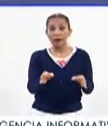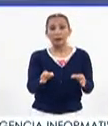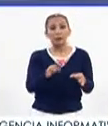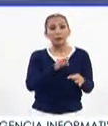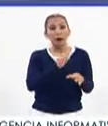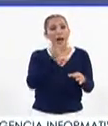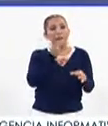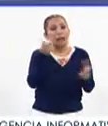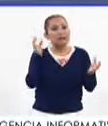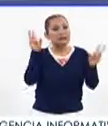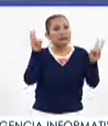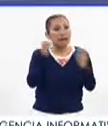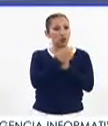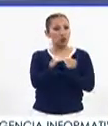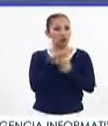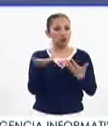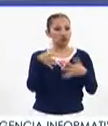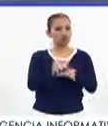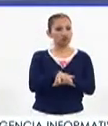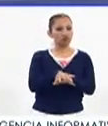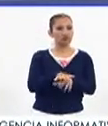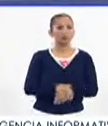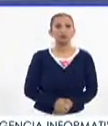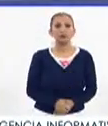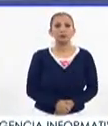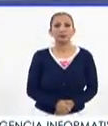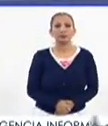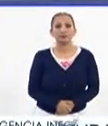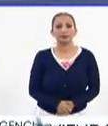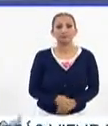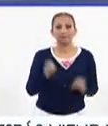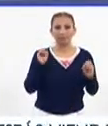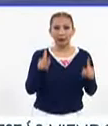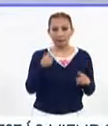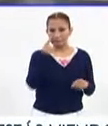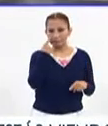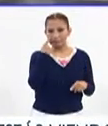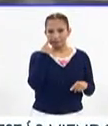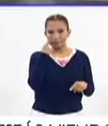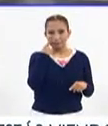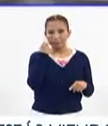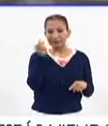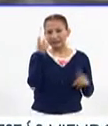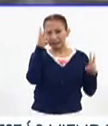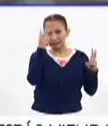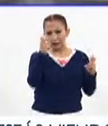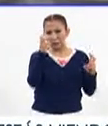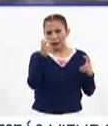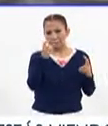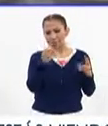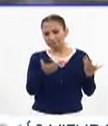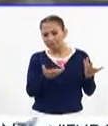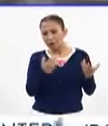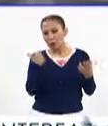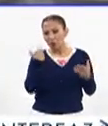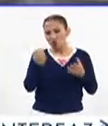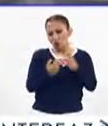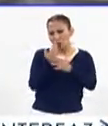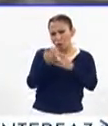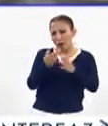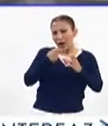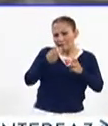poder hablar de una educación inclusiva. Ok, mira, pues este tema ha estado muy en